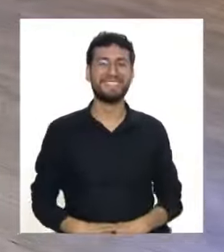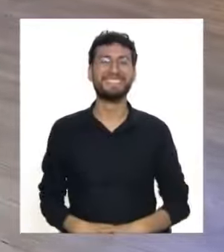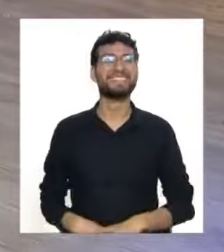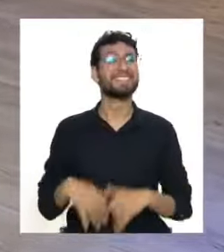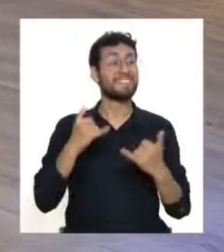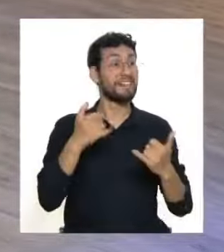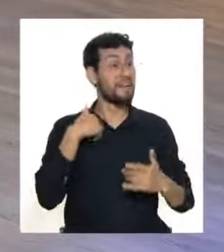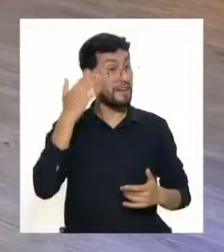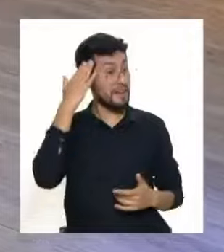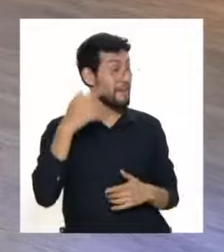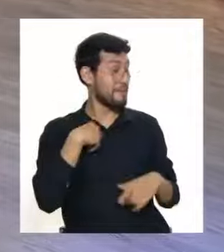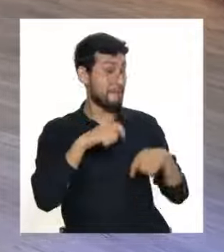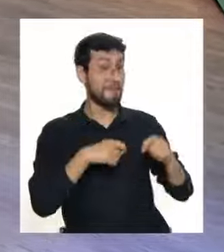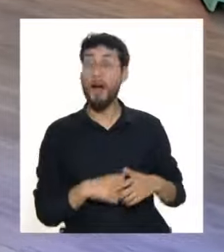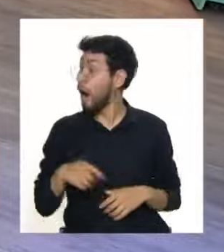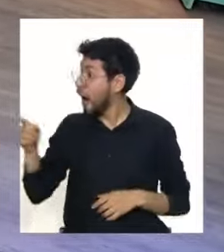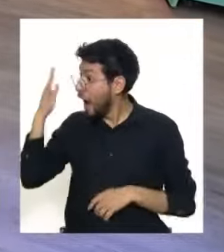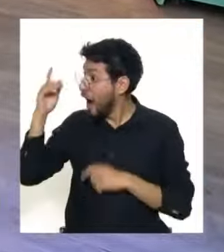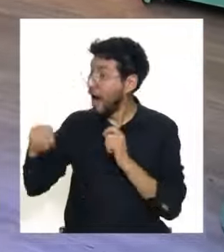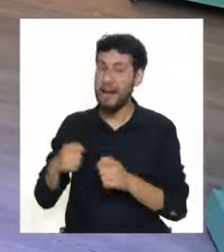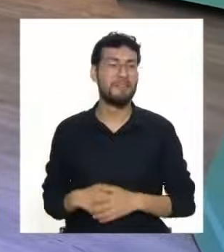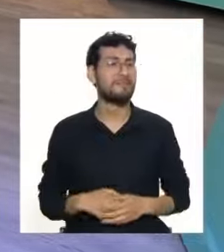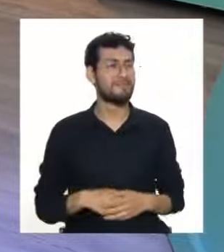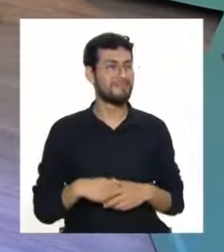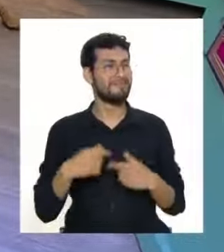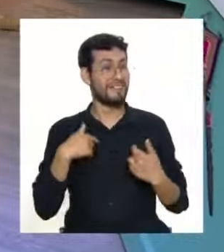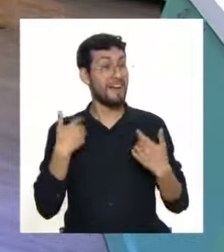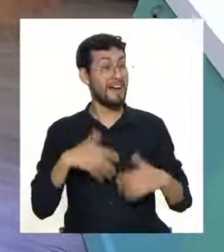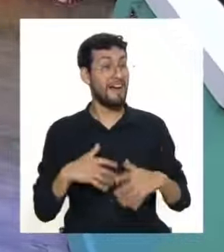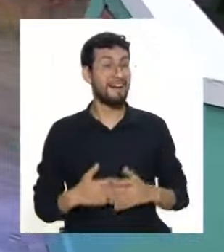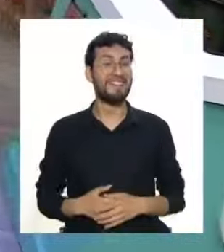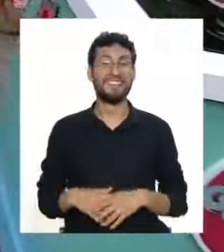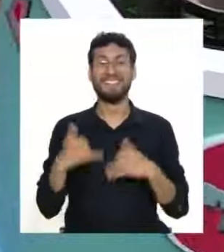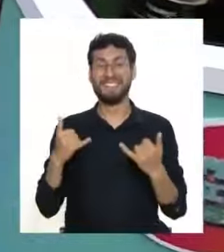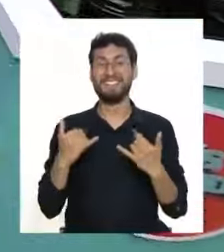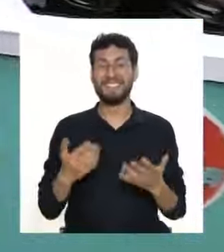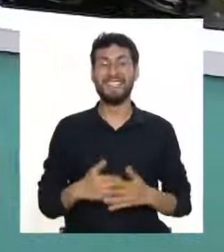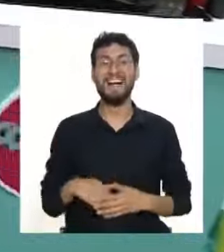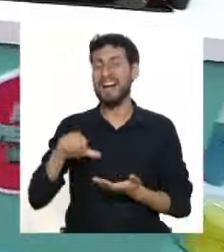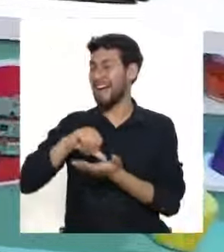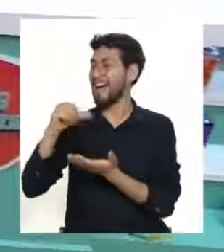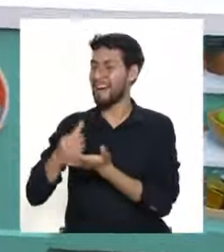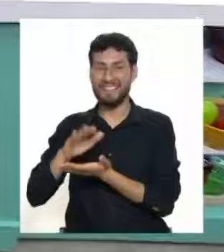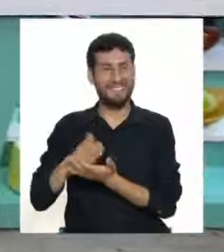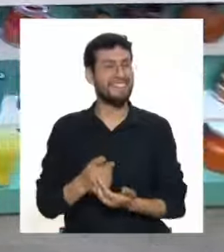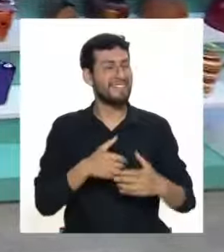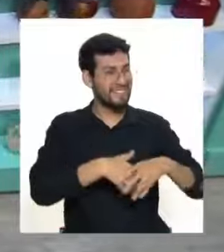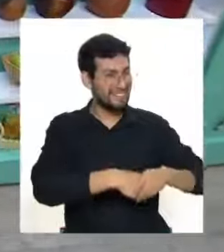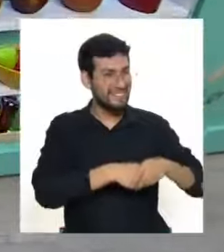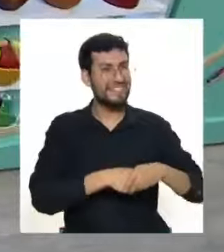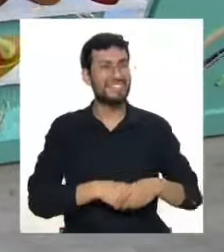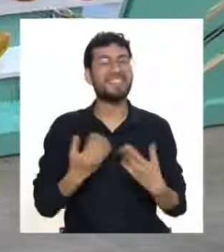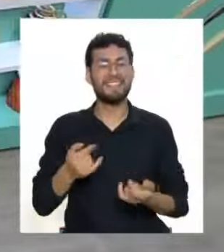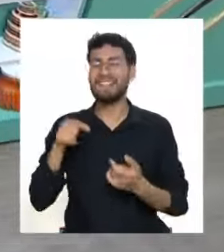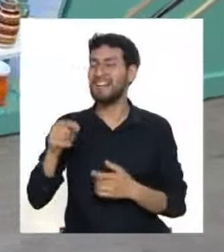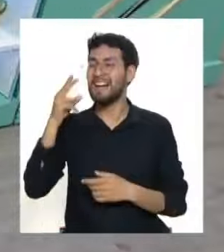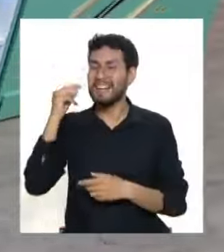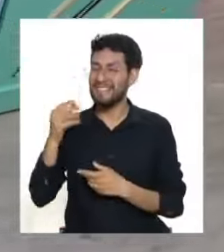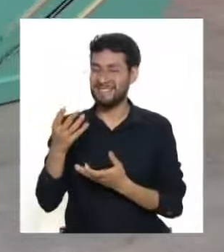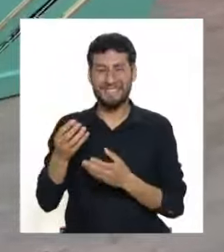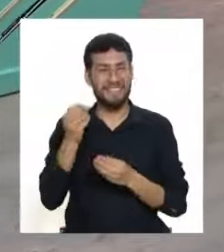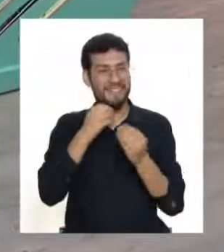Vámonos. Mira, que sepa que yo sé cocinar, ¿eh? Ah, sí. Sí. Y muy bien. Bueno. Y es algo más tradicional, es arroz frito. Manito, ¿cómo arroz está? Frito. Gracias. Con insumos de la